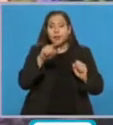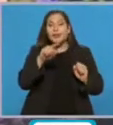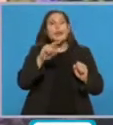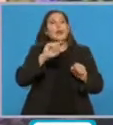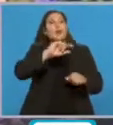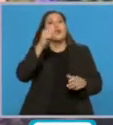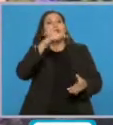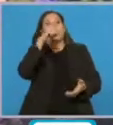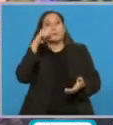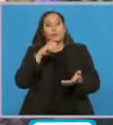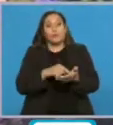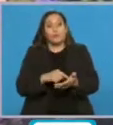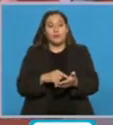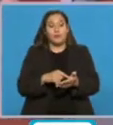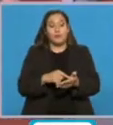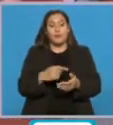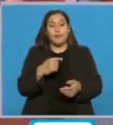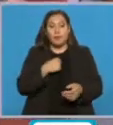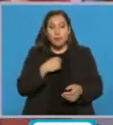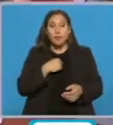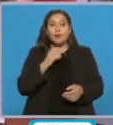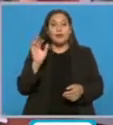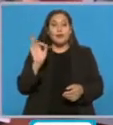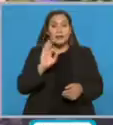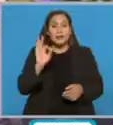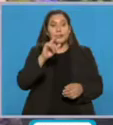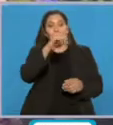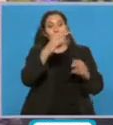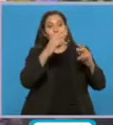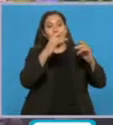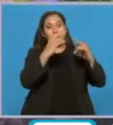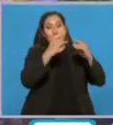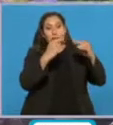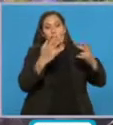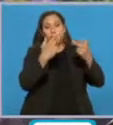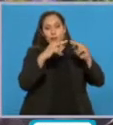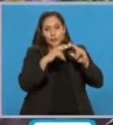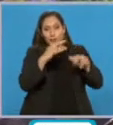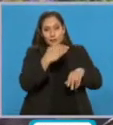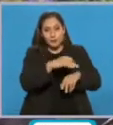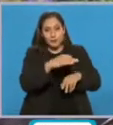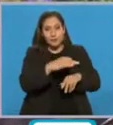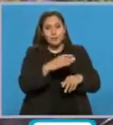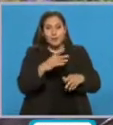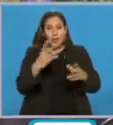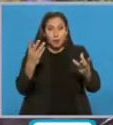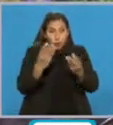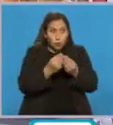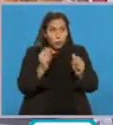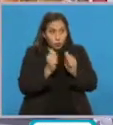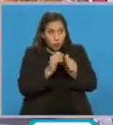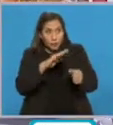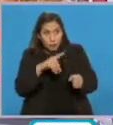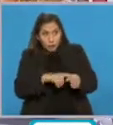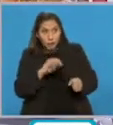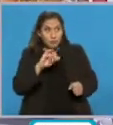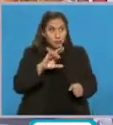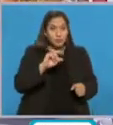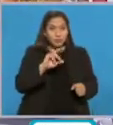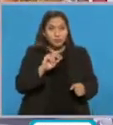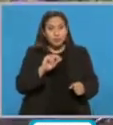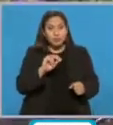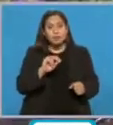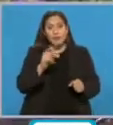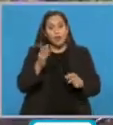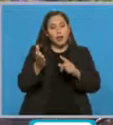algún lugar, si tenemos la suerte de que en el albergue, por ejemplo, en donde vayamos a estar, nos reciban con nuestros animales de compañía, pues poder comprobar,